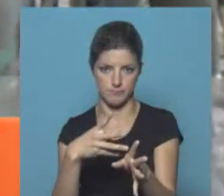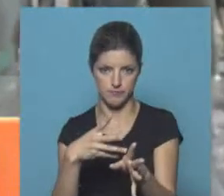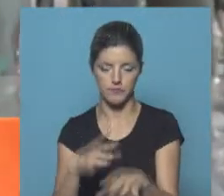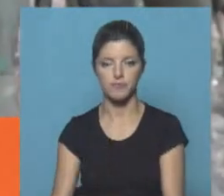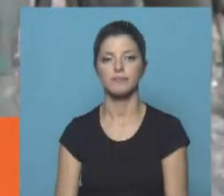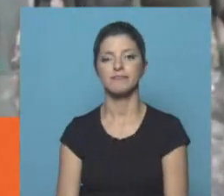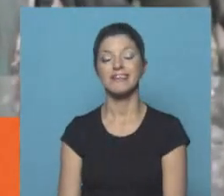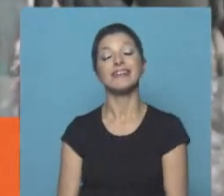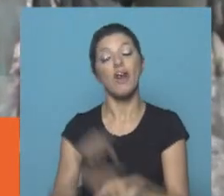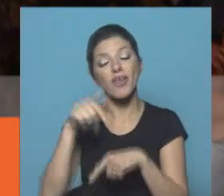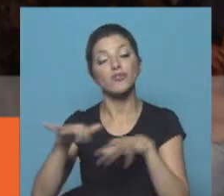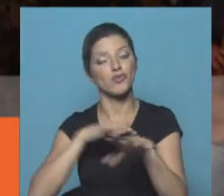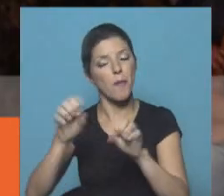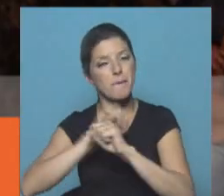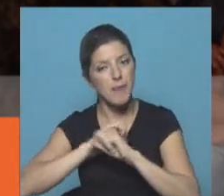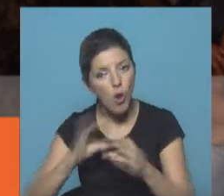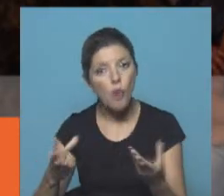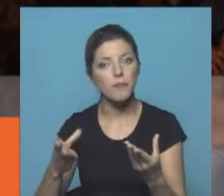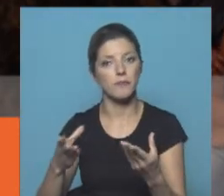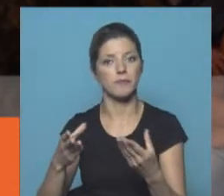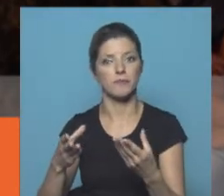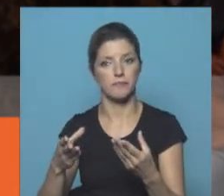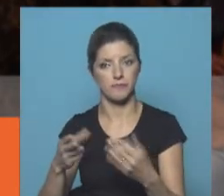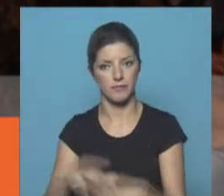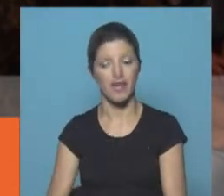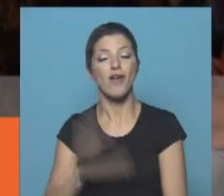todavía complica más el tema de la defensa de la existencia de esta